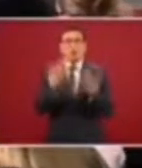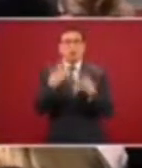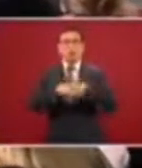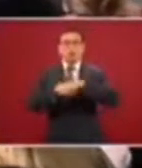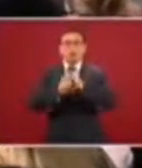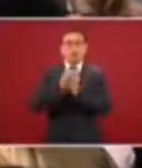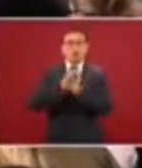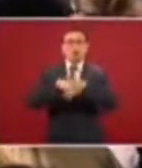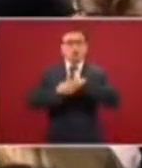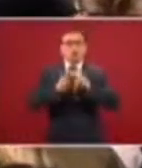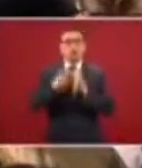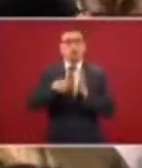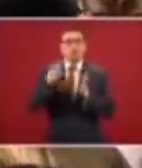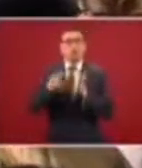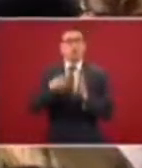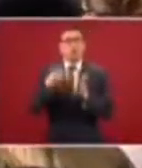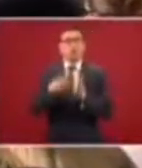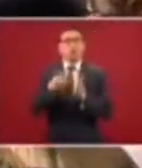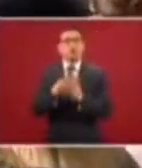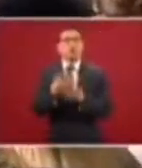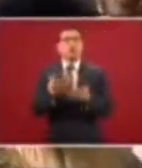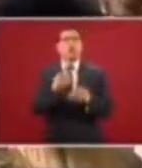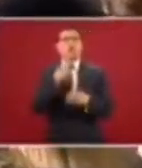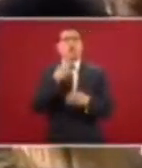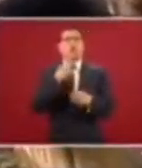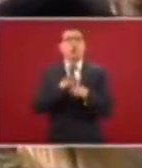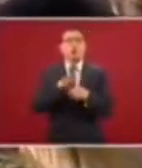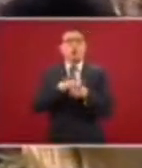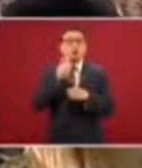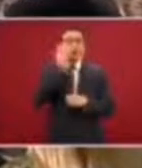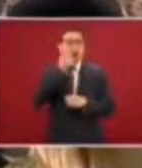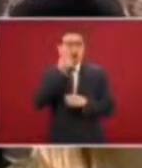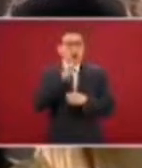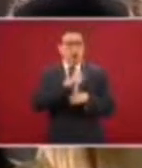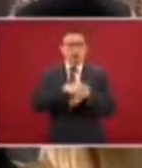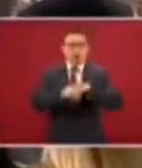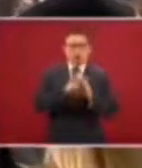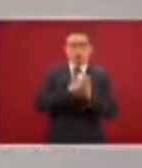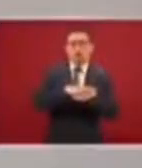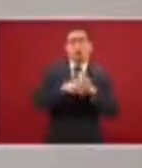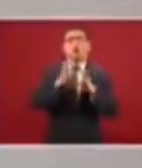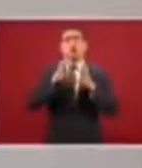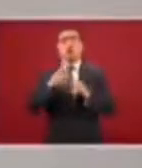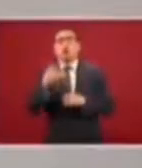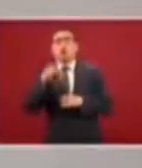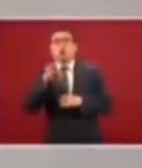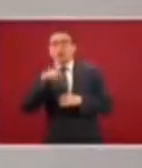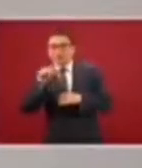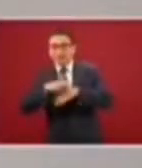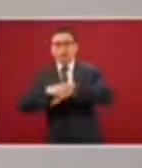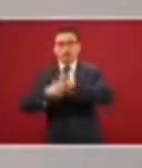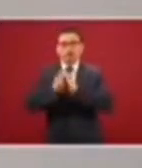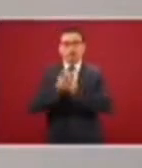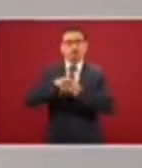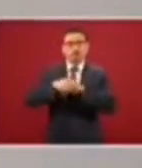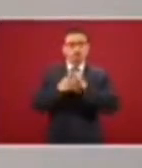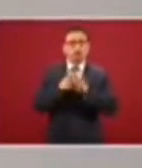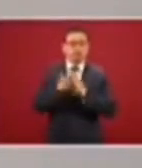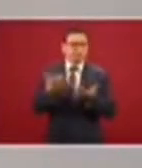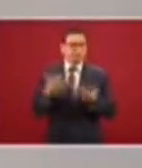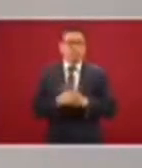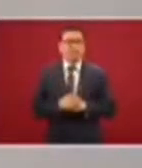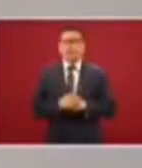las manos continuamente, utilizando, por ejemplo, jabón y agua o alcohol gel si no se tiene jabón y agua a la